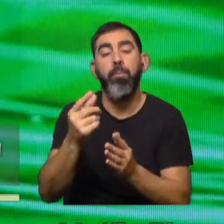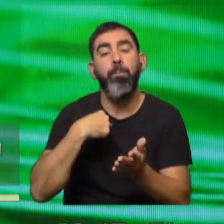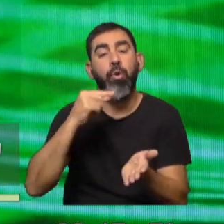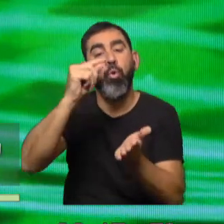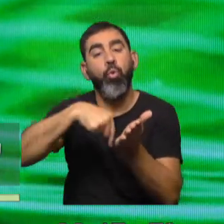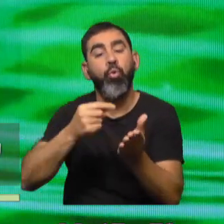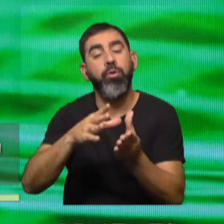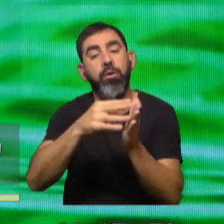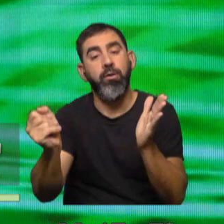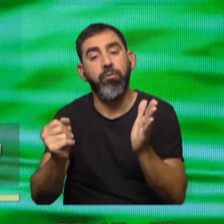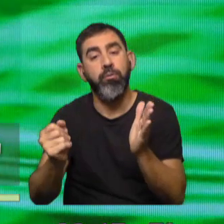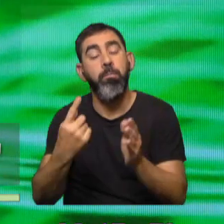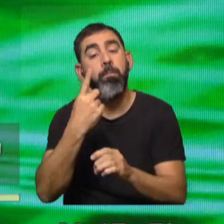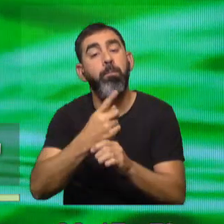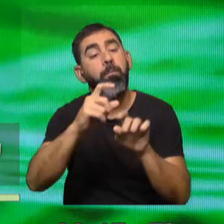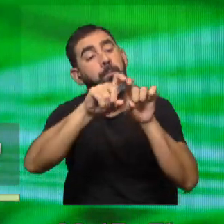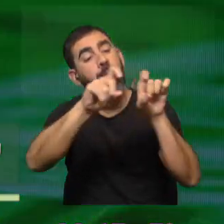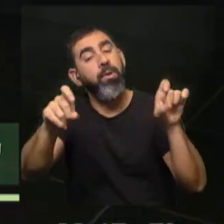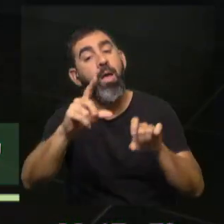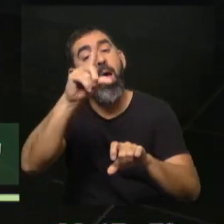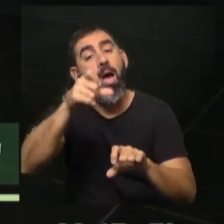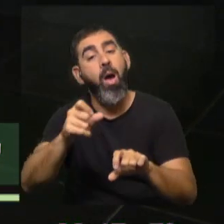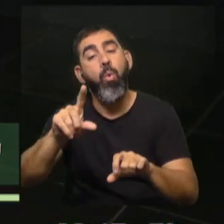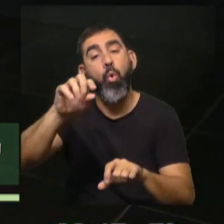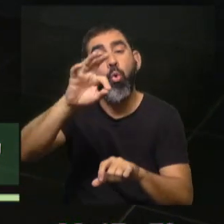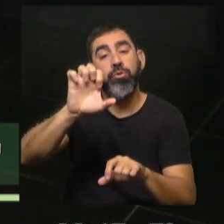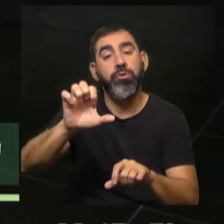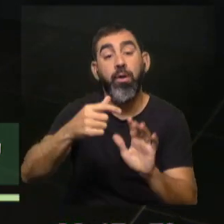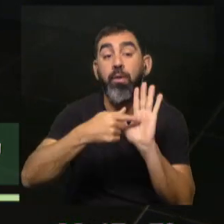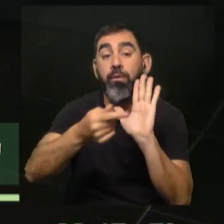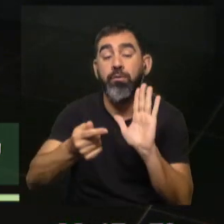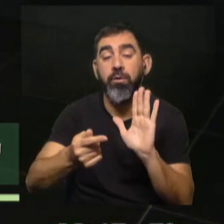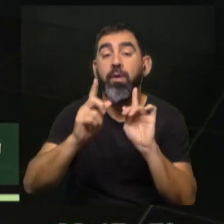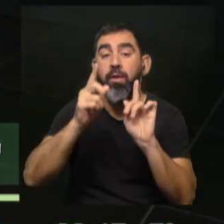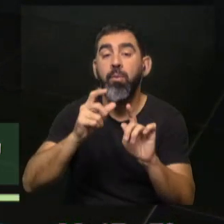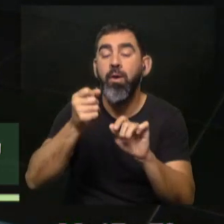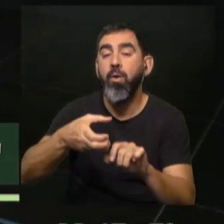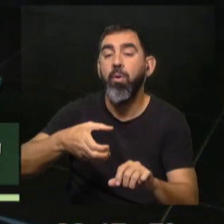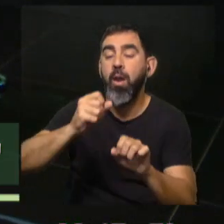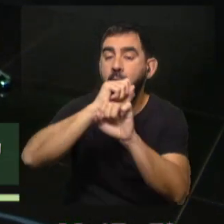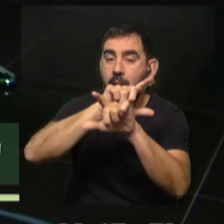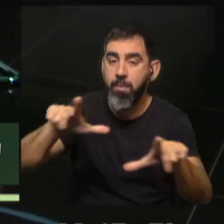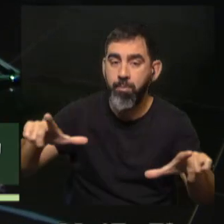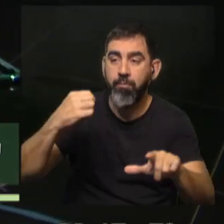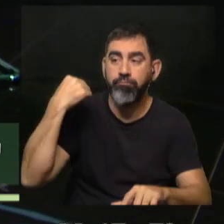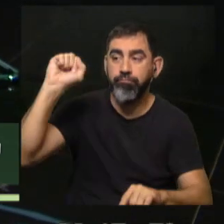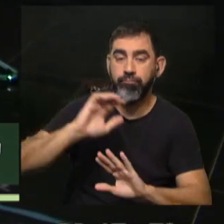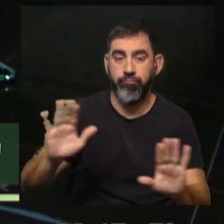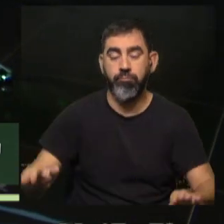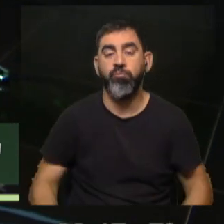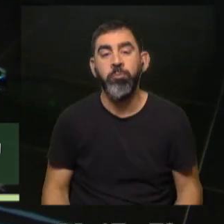y en mi contrato la primera línea dice el agua que me da ose dice el contrato tiene que ser potable se violó eso